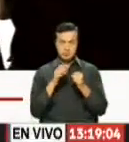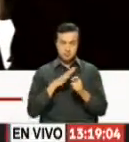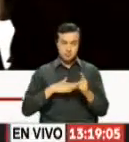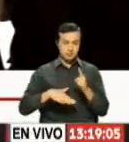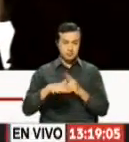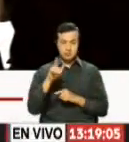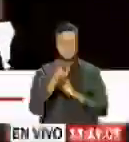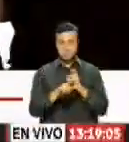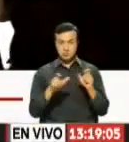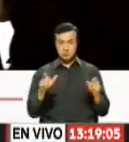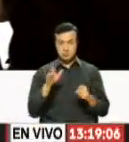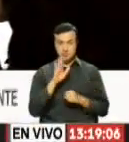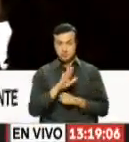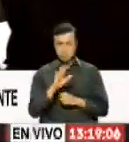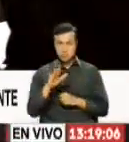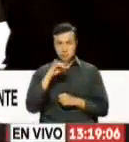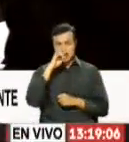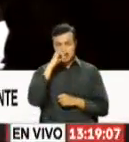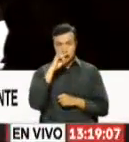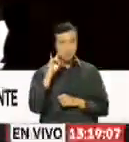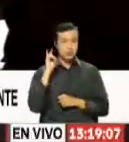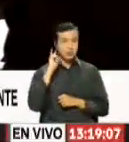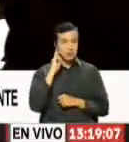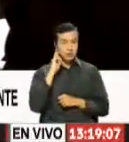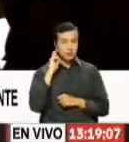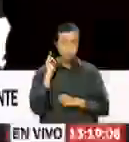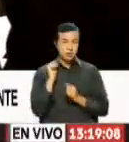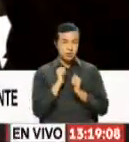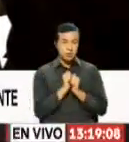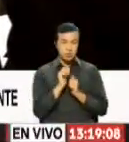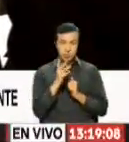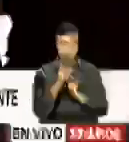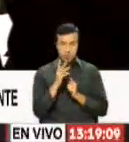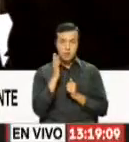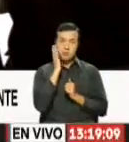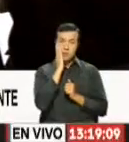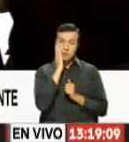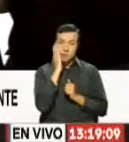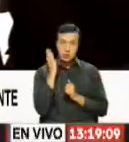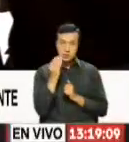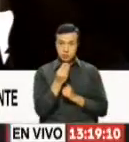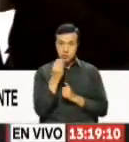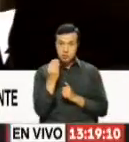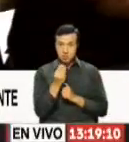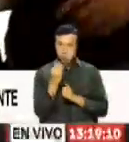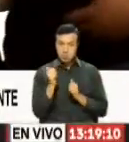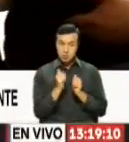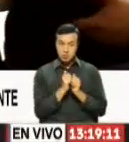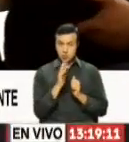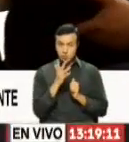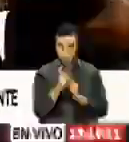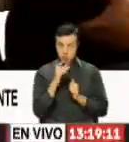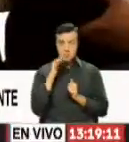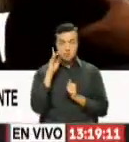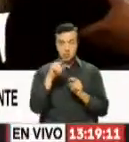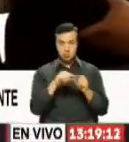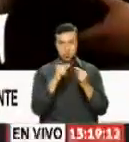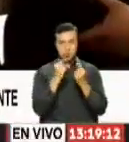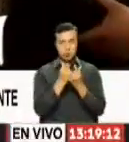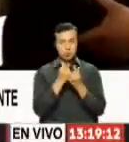población más vulnerable, que son niños y niñas no acompañadas, madres, adolescentes no acompañadas y demás